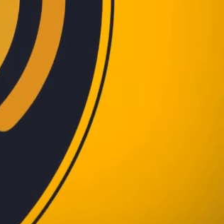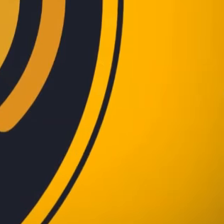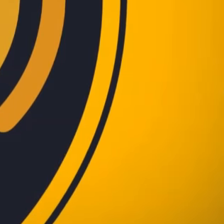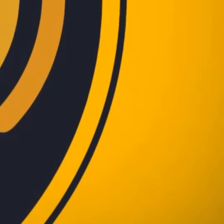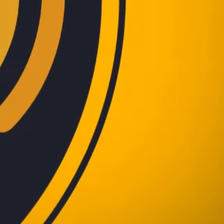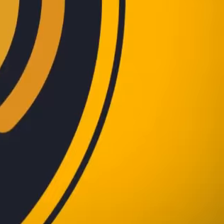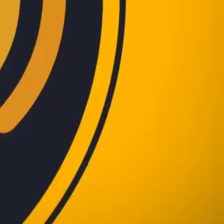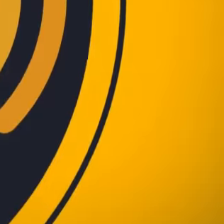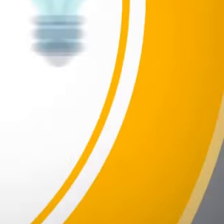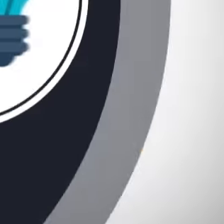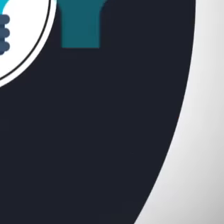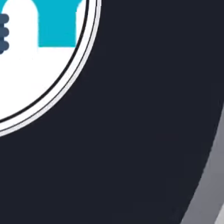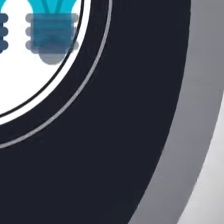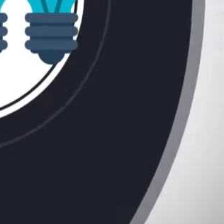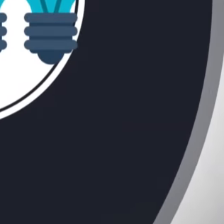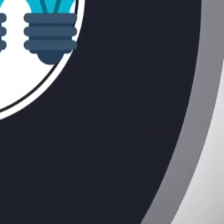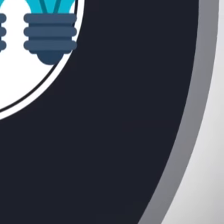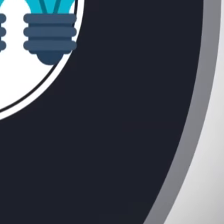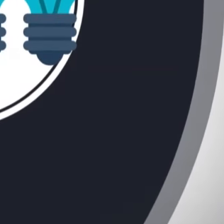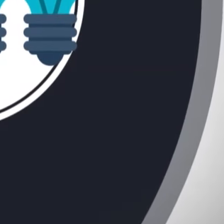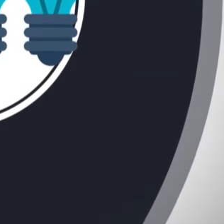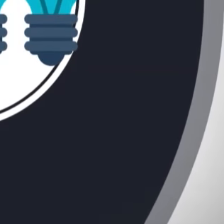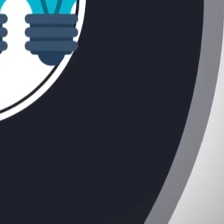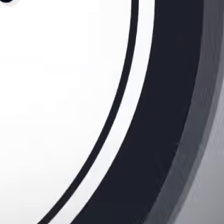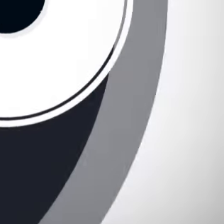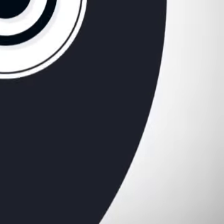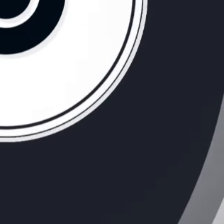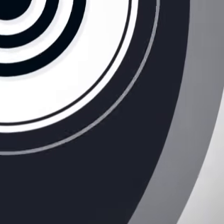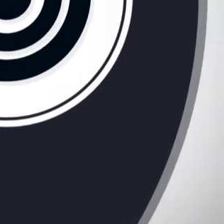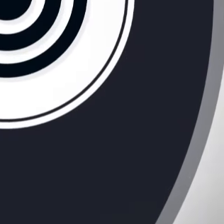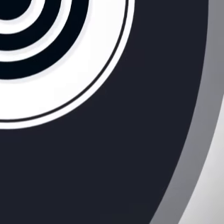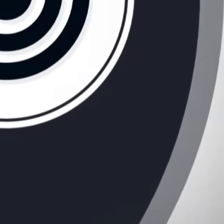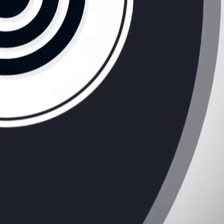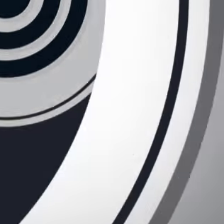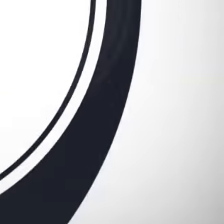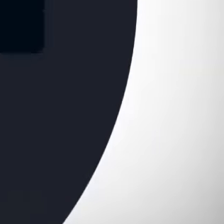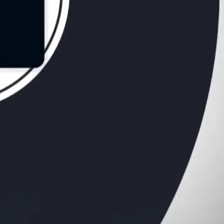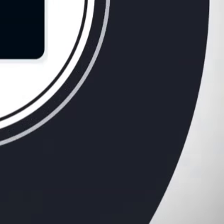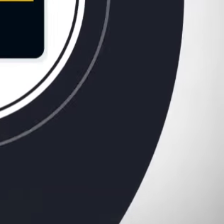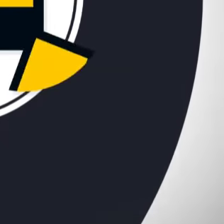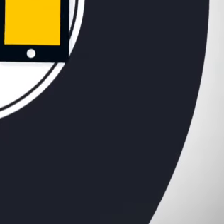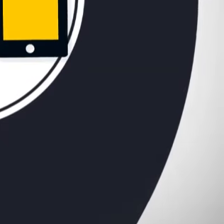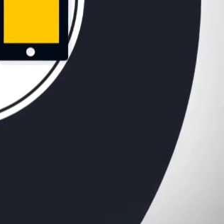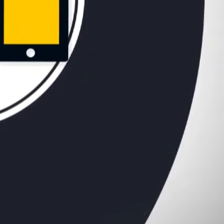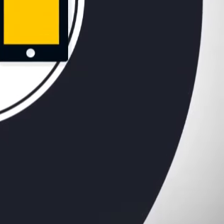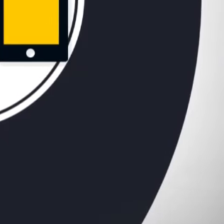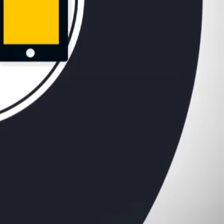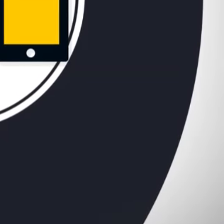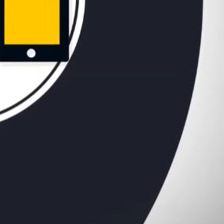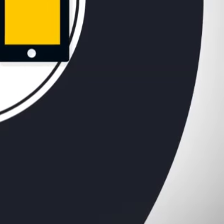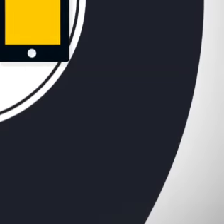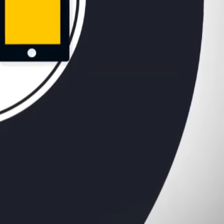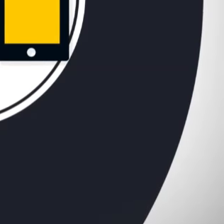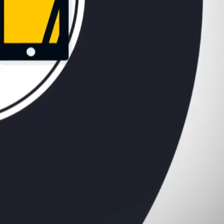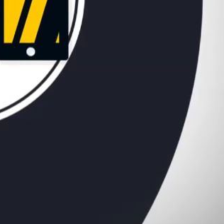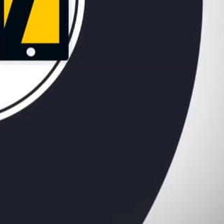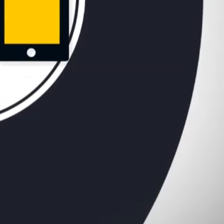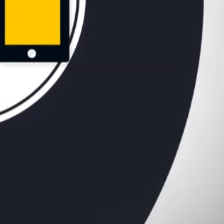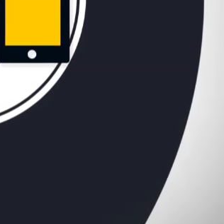y en Enlace Radio diferentes alternativas para que tu marca no se quede por fuera. Comerciales, wipes,